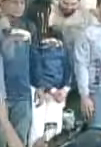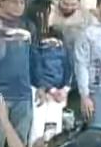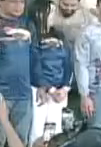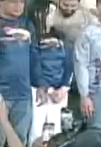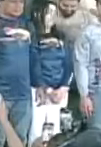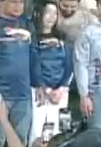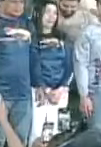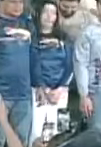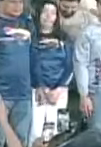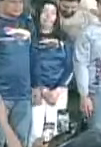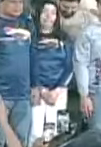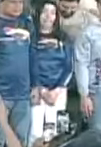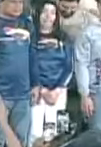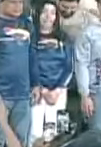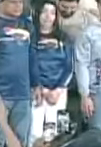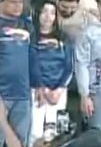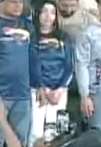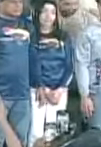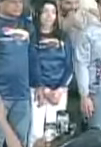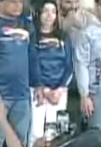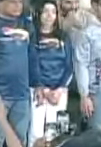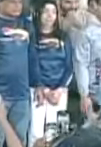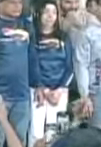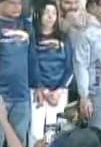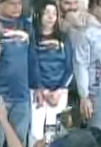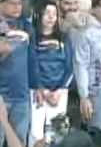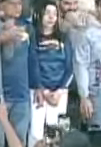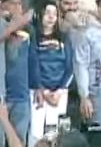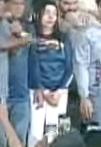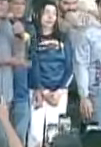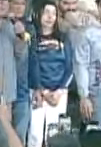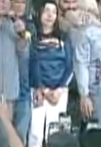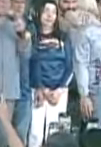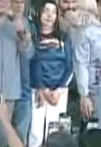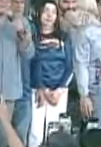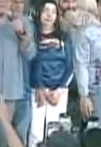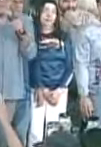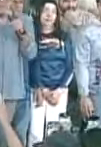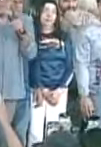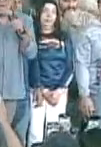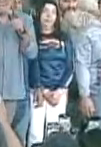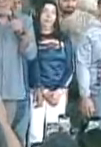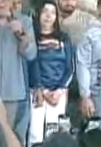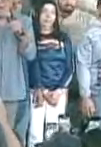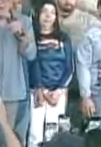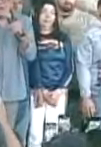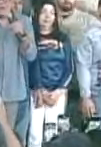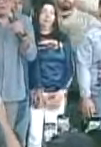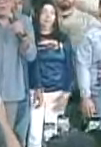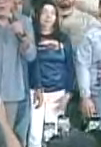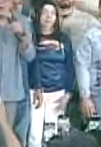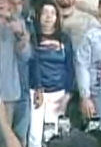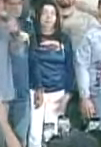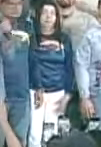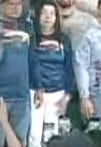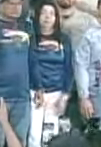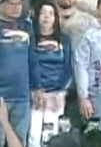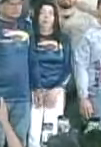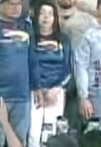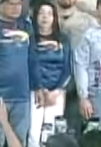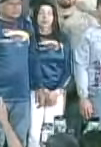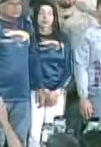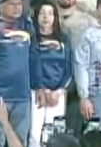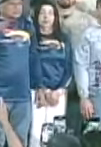Trascendente esta batalla, queridas hermanas y queridos hermanos. Y es por eso que, como siempre, las trabajadoras y los